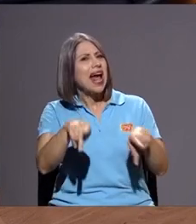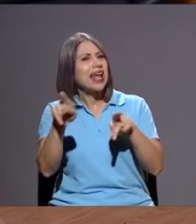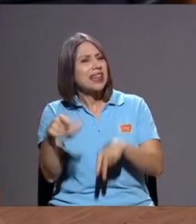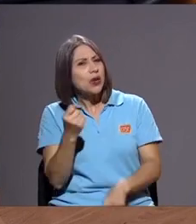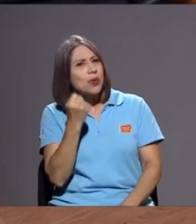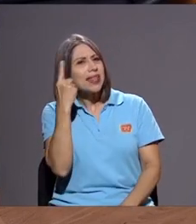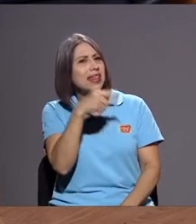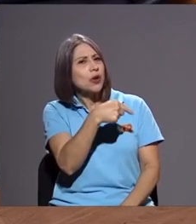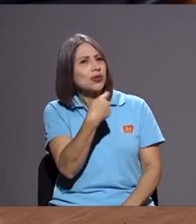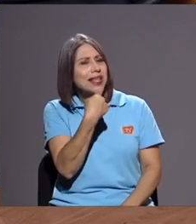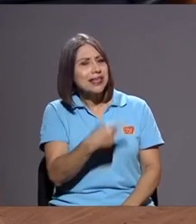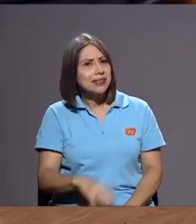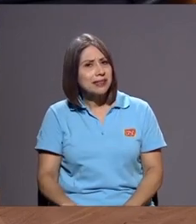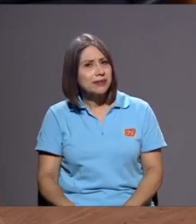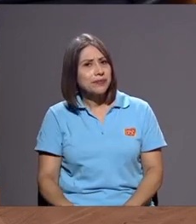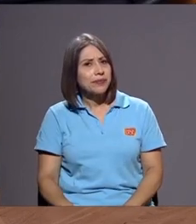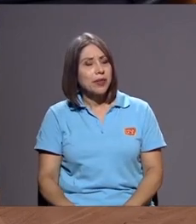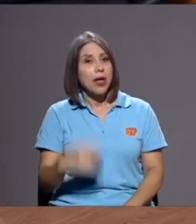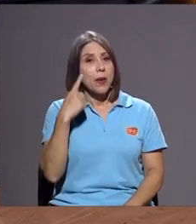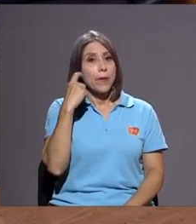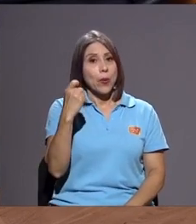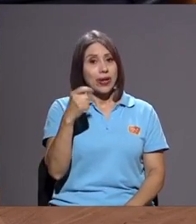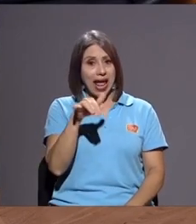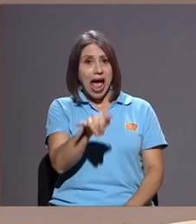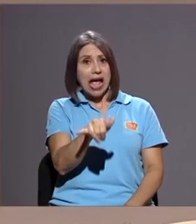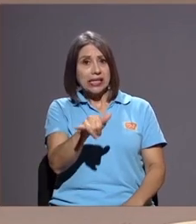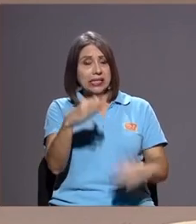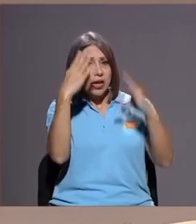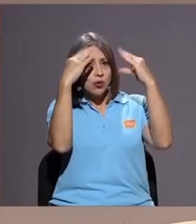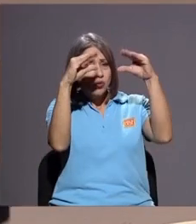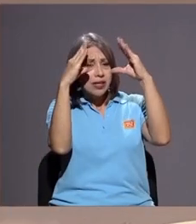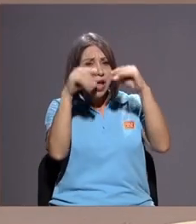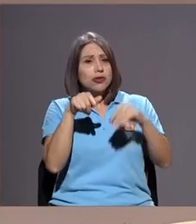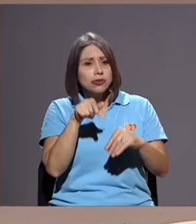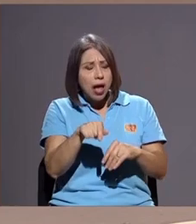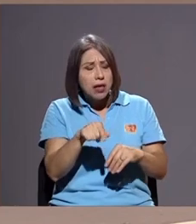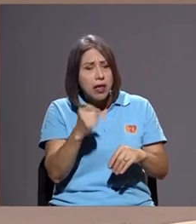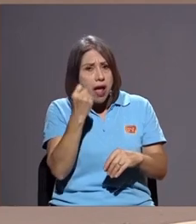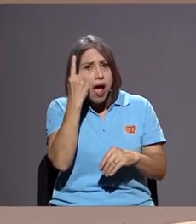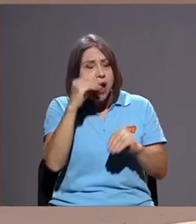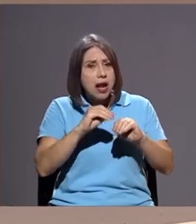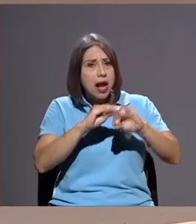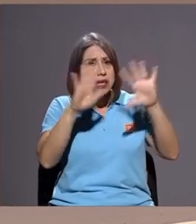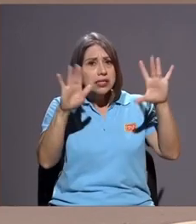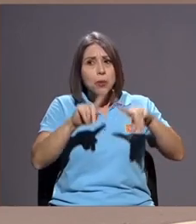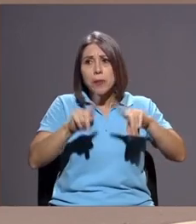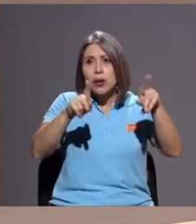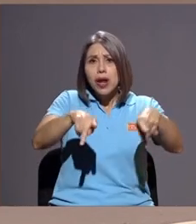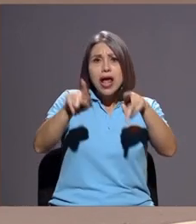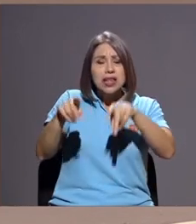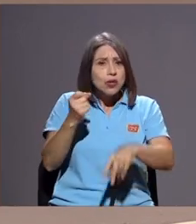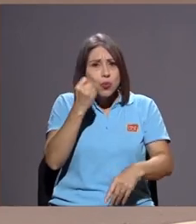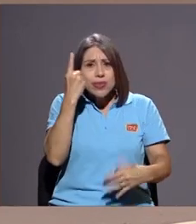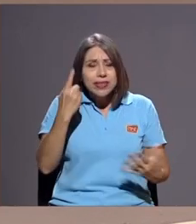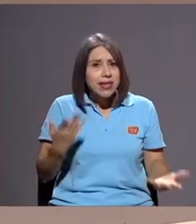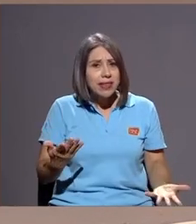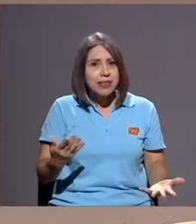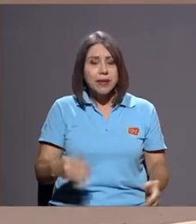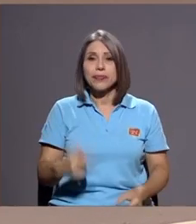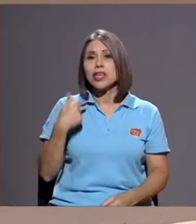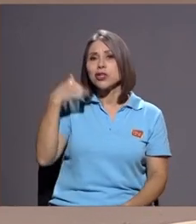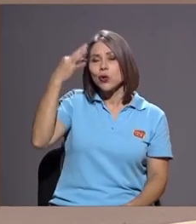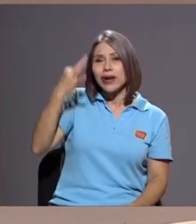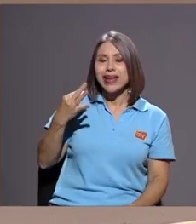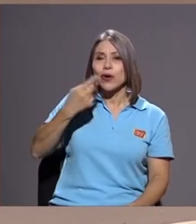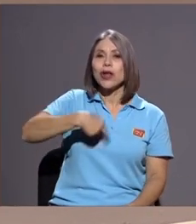francisco porque los datos están ahí es clarísimo la gente como que no entiende y yo creo que eso no